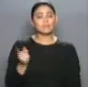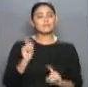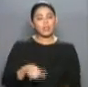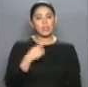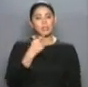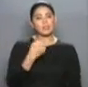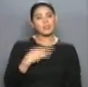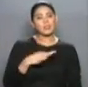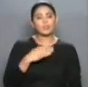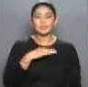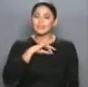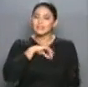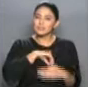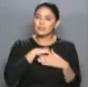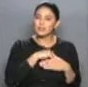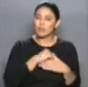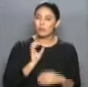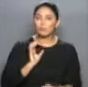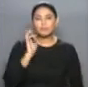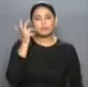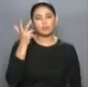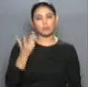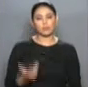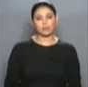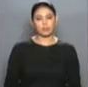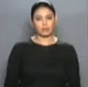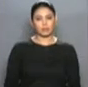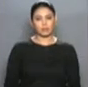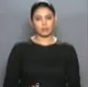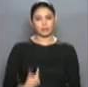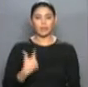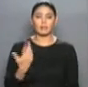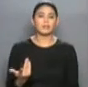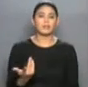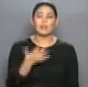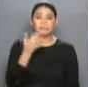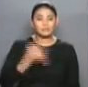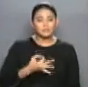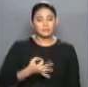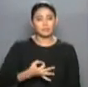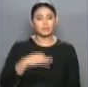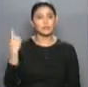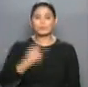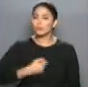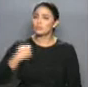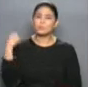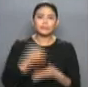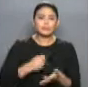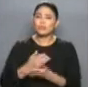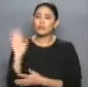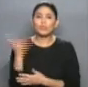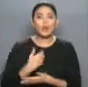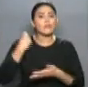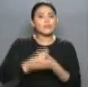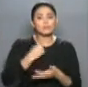que decirlo, siento un poquito de bronca e impotencia, ¿no? Porque la verdad que estamos poniéndole todo,